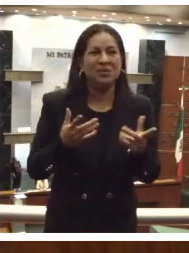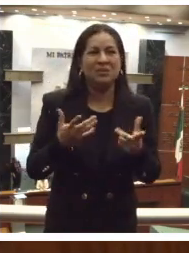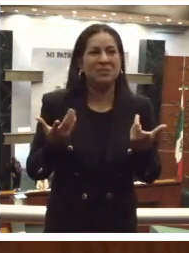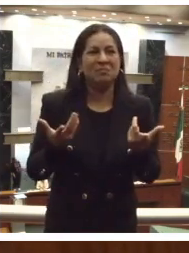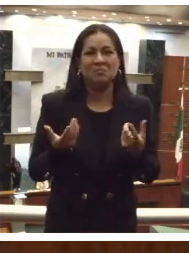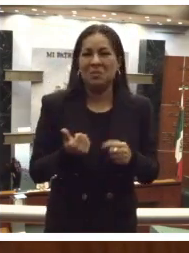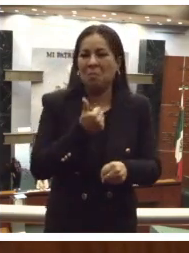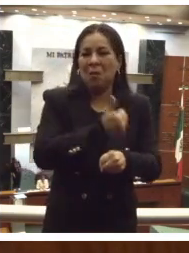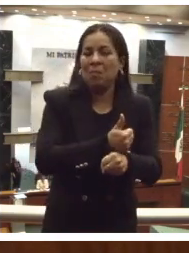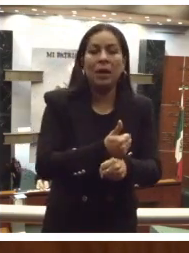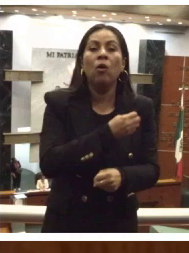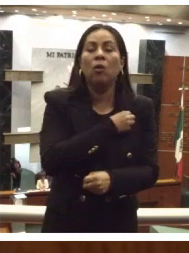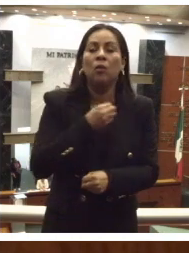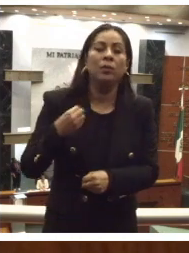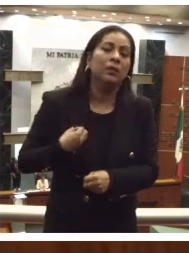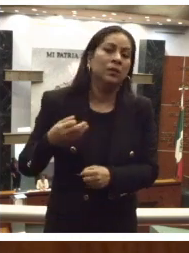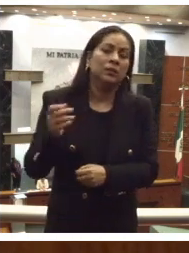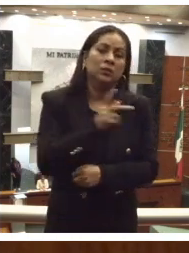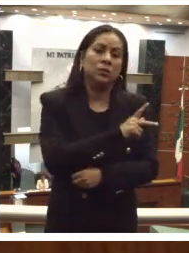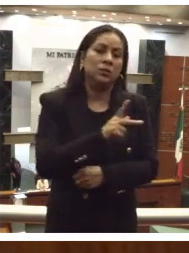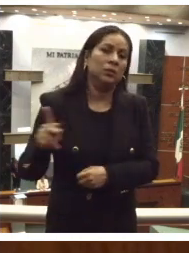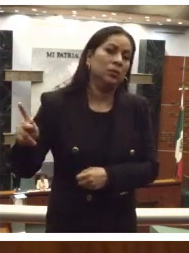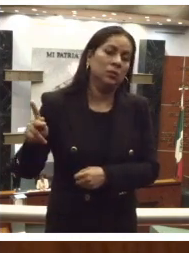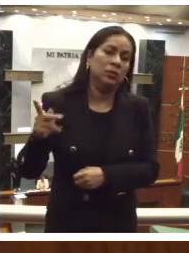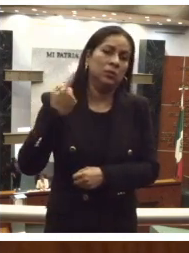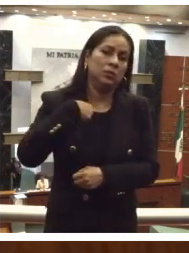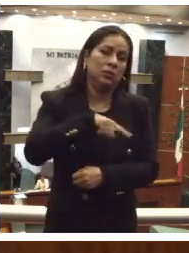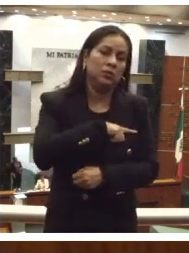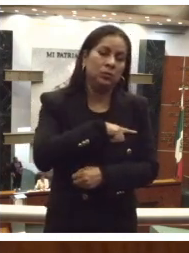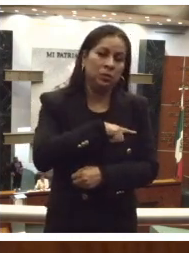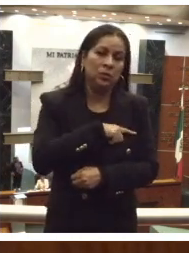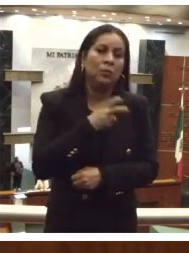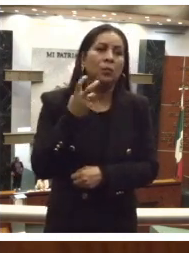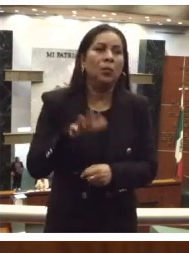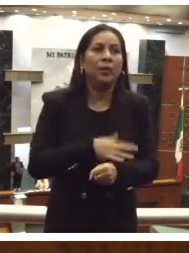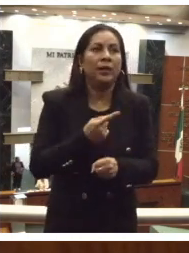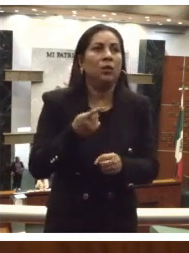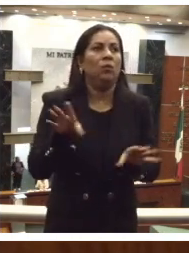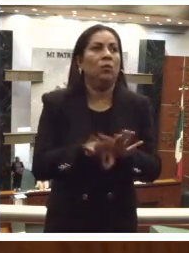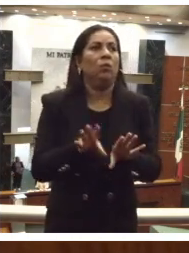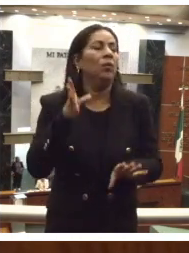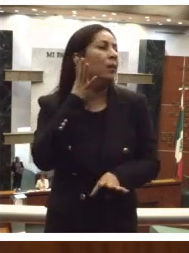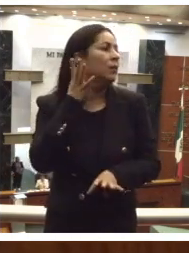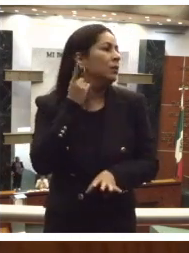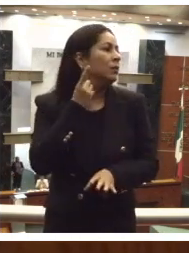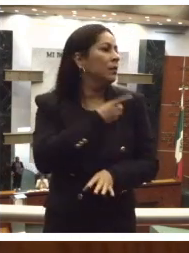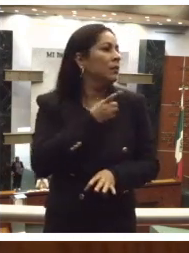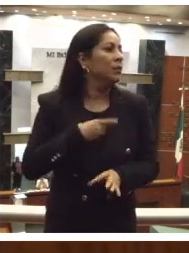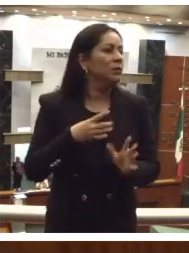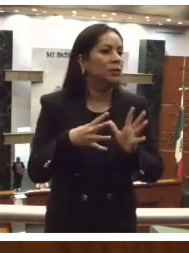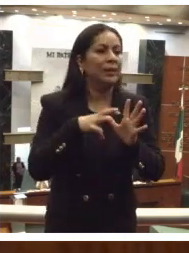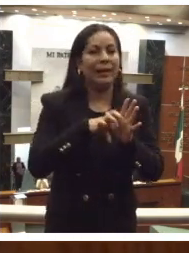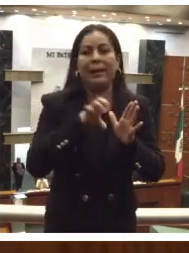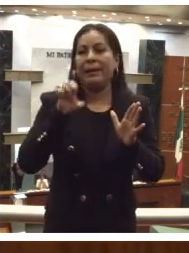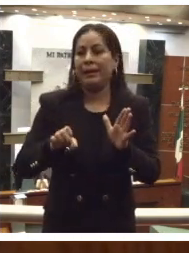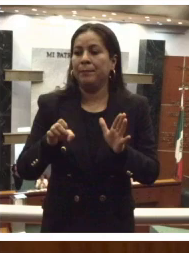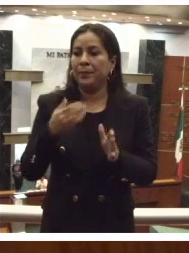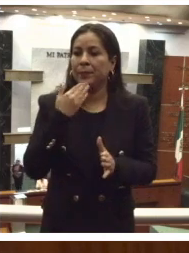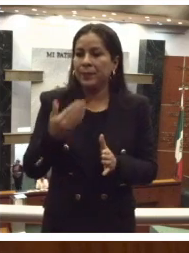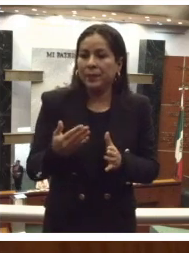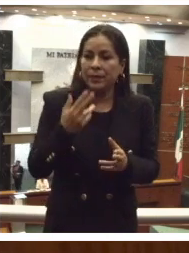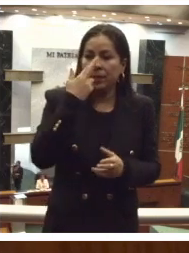concesión, es una obligación de todos y de todas nosotras. Porque como Congreso debemos ser ejemplo de madurez,